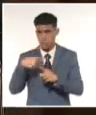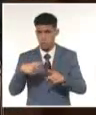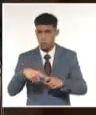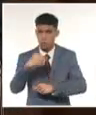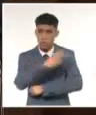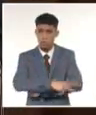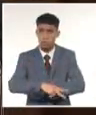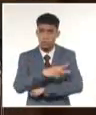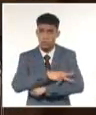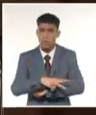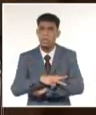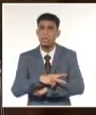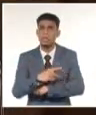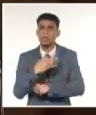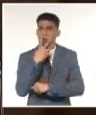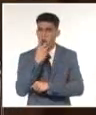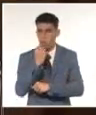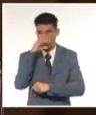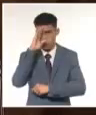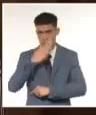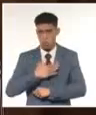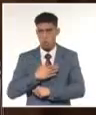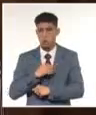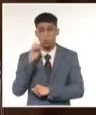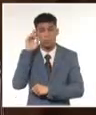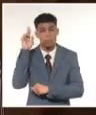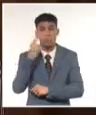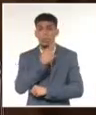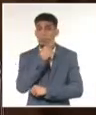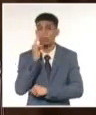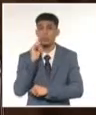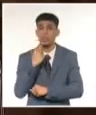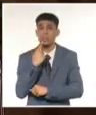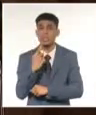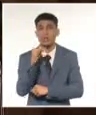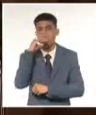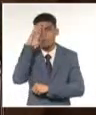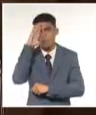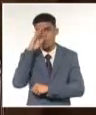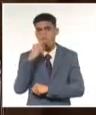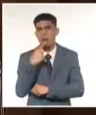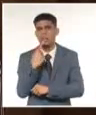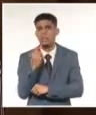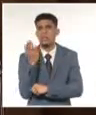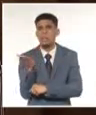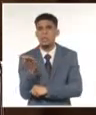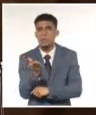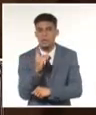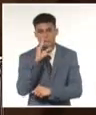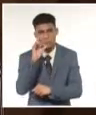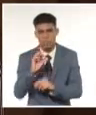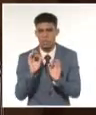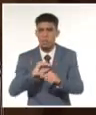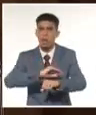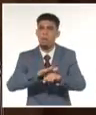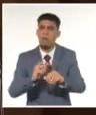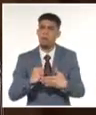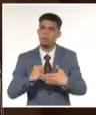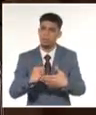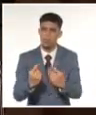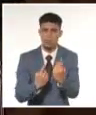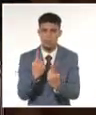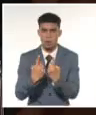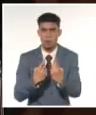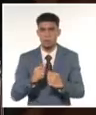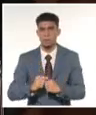la Cuba que, al decir de José Martí, no anda de pedigüeña por el mundo, anda de hermana. Una vez más, en